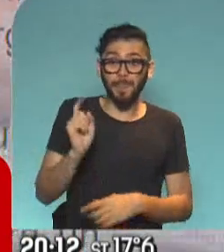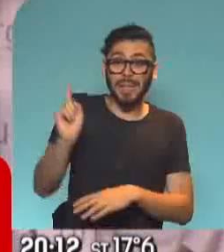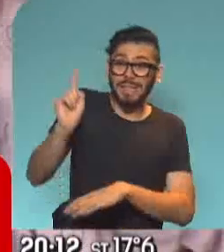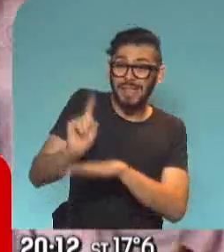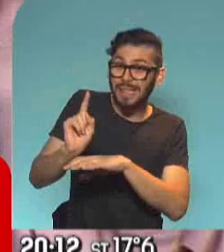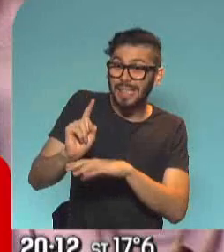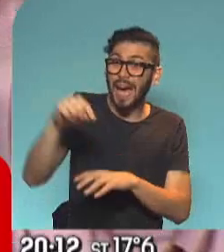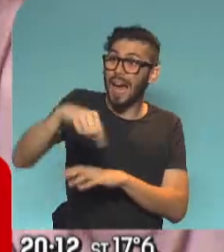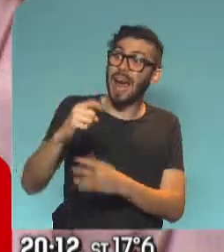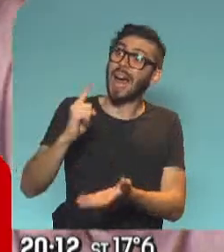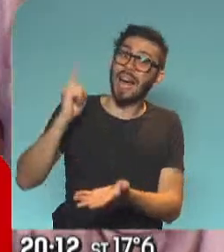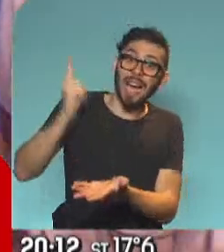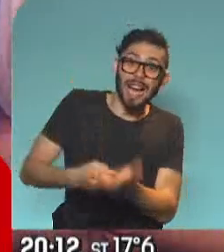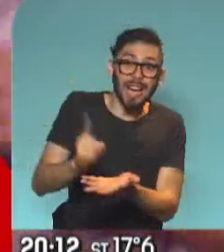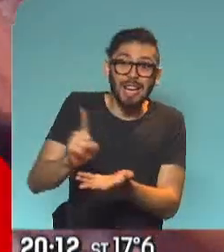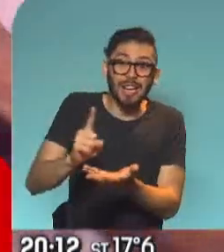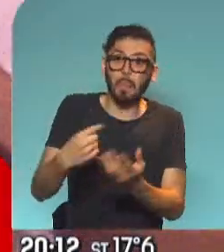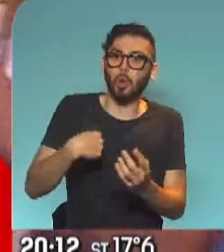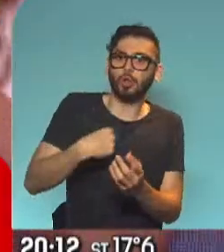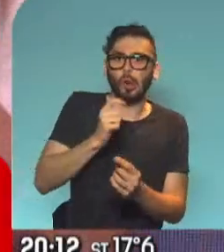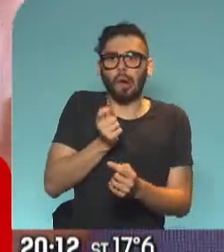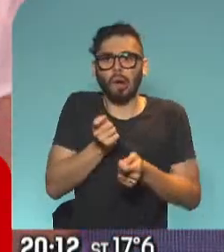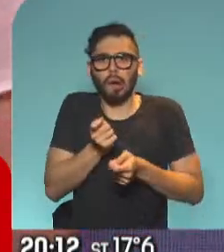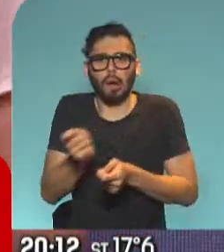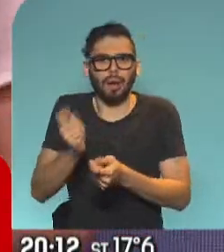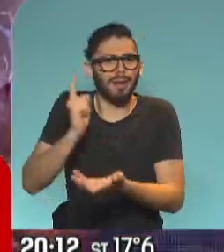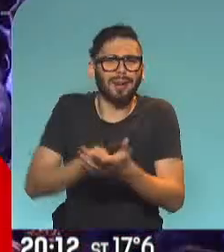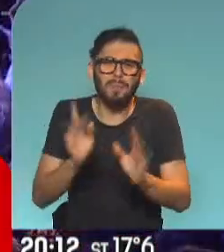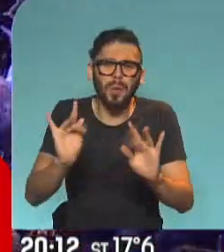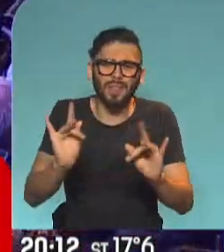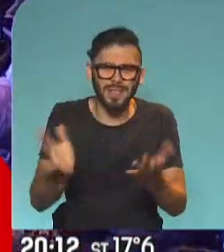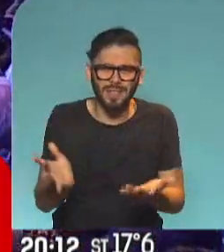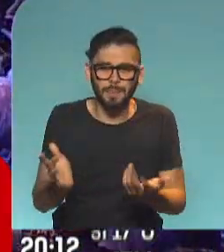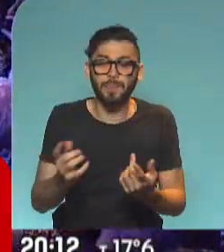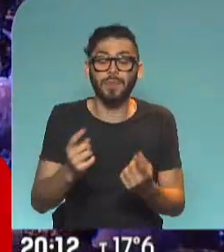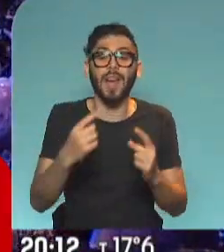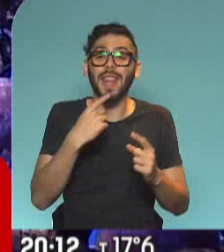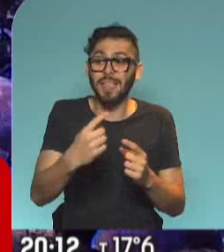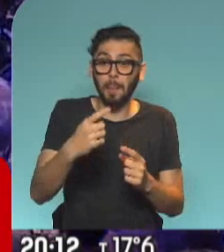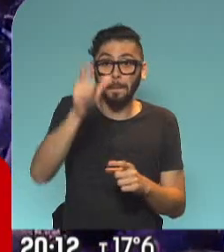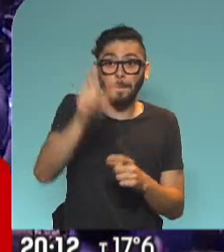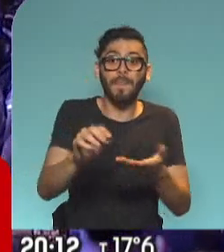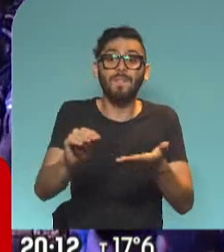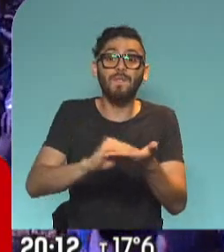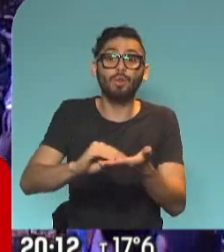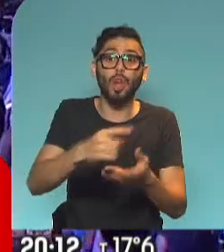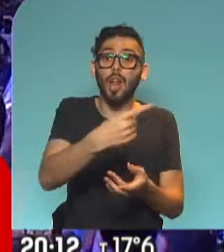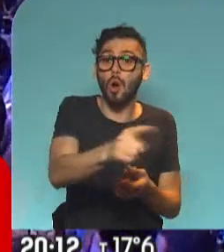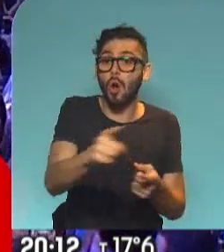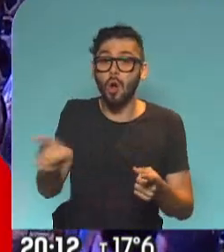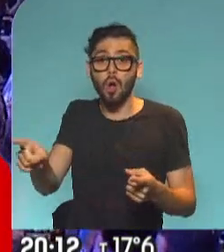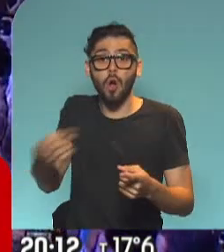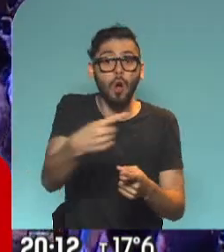quien decida no sea el presidente. Sí, hasta incluso ella dice quien pone, saca o mantiene funcionarios, en un momento donde del gabinete hay